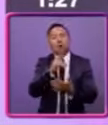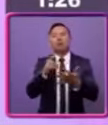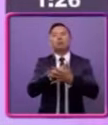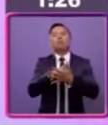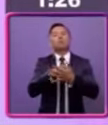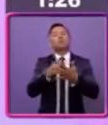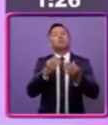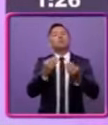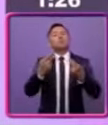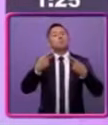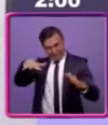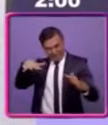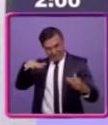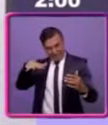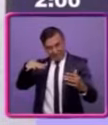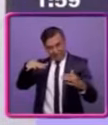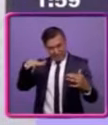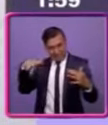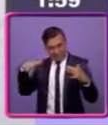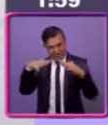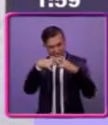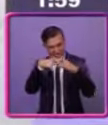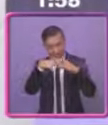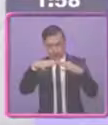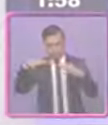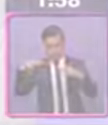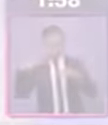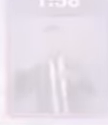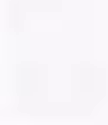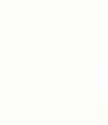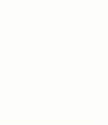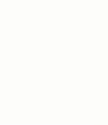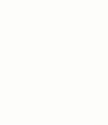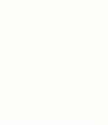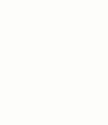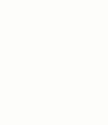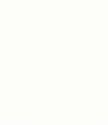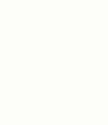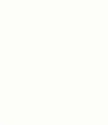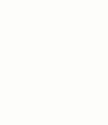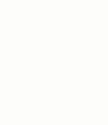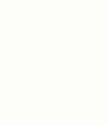que me lo digas yo no vio ni un ganador